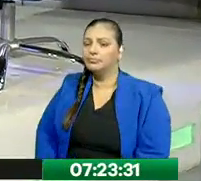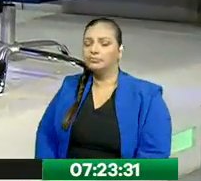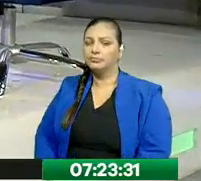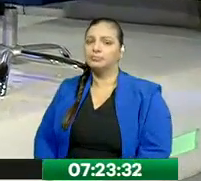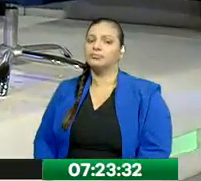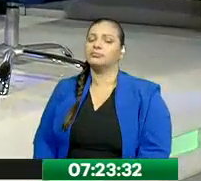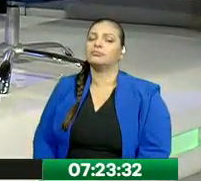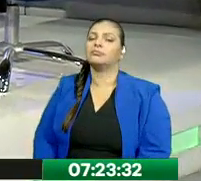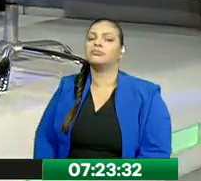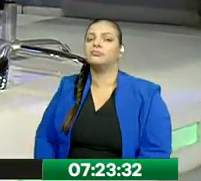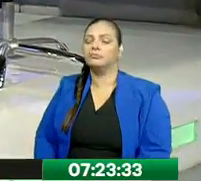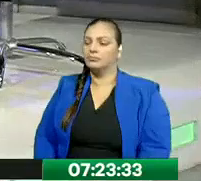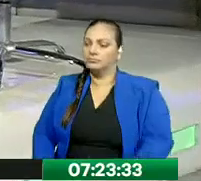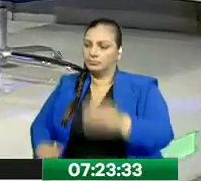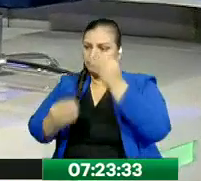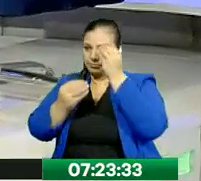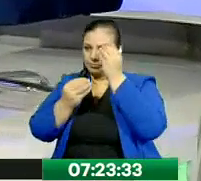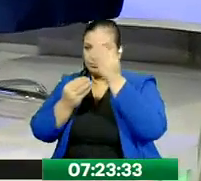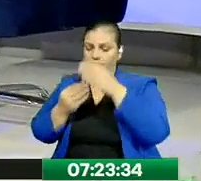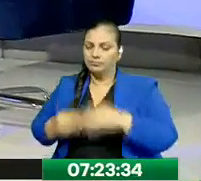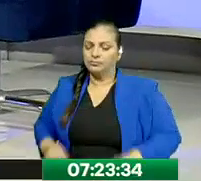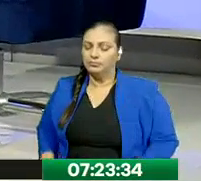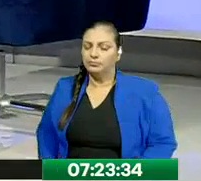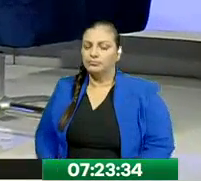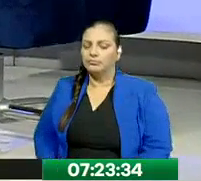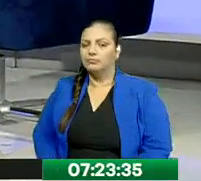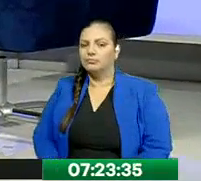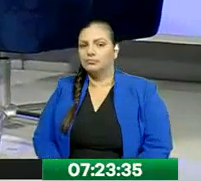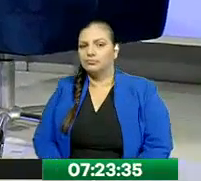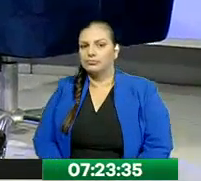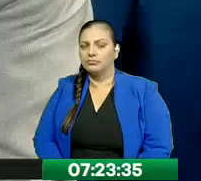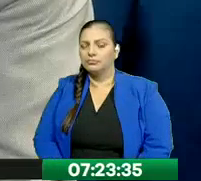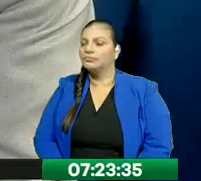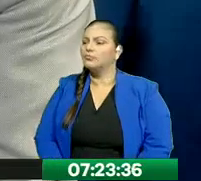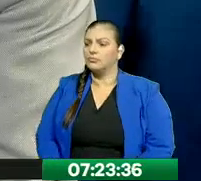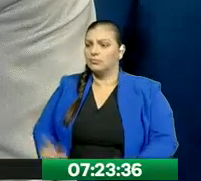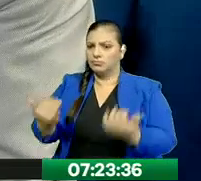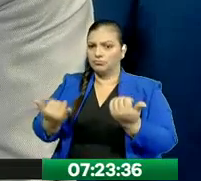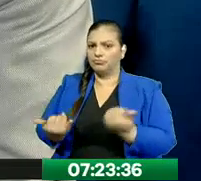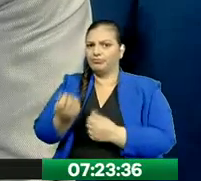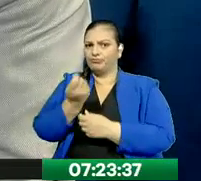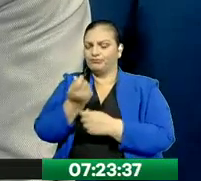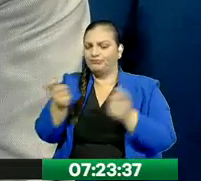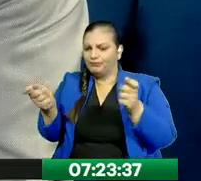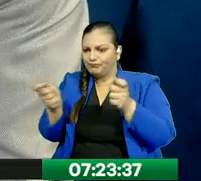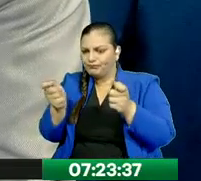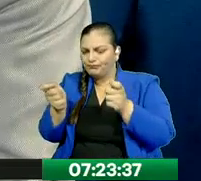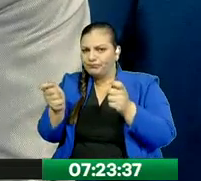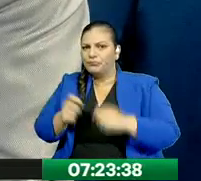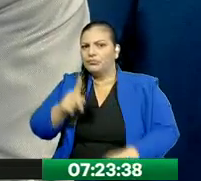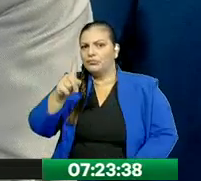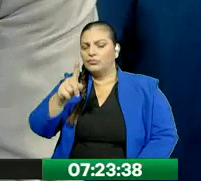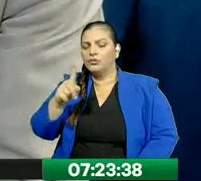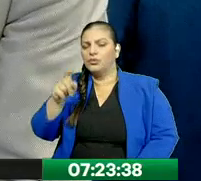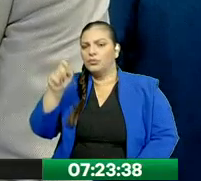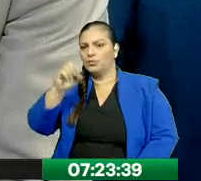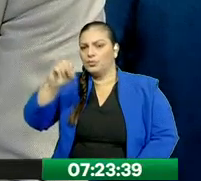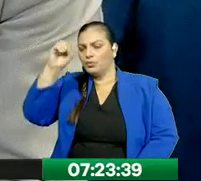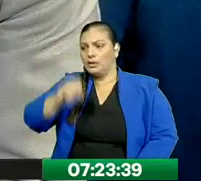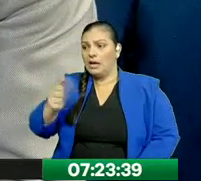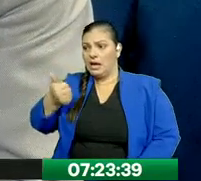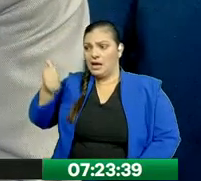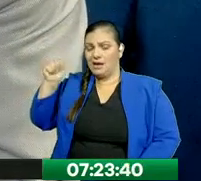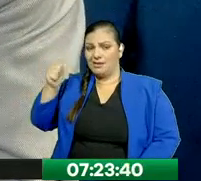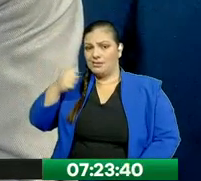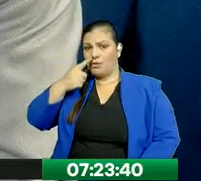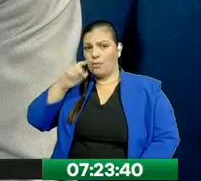el 2.5%, pero hace poco hizo un ajuste que no iría más allá del 1.1%. Ayer Santiago Cuesta, consejero